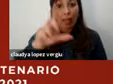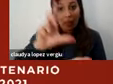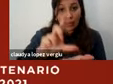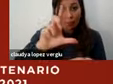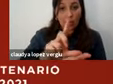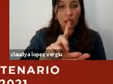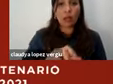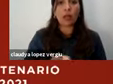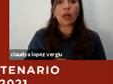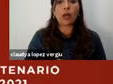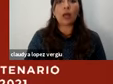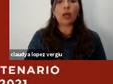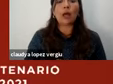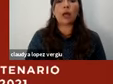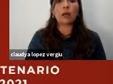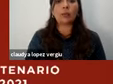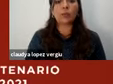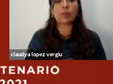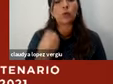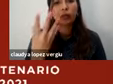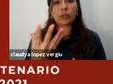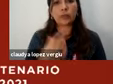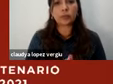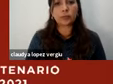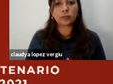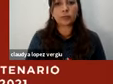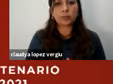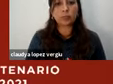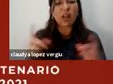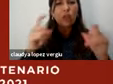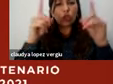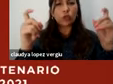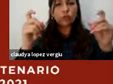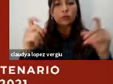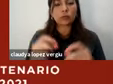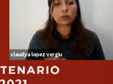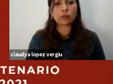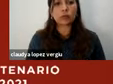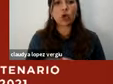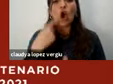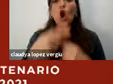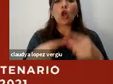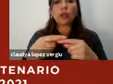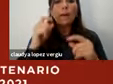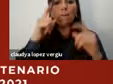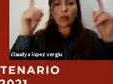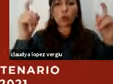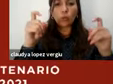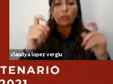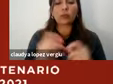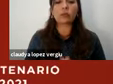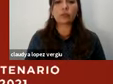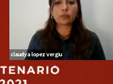en el mismo distrito de Aguajún. Muy bien. Entonces, excelente. Y también hay otra pregunta para ti, Usiela.